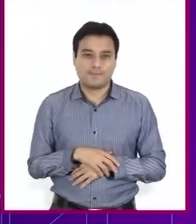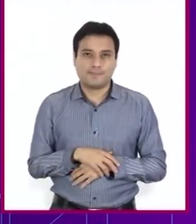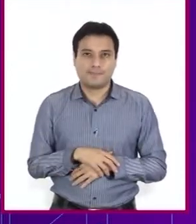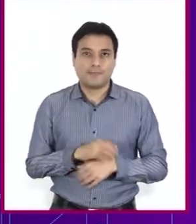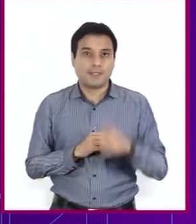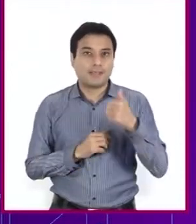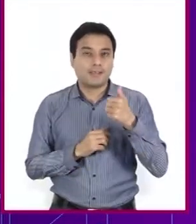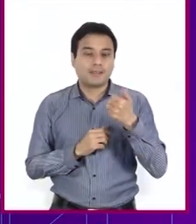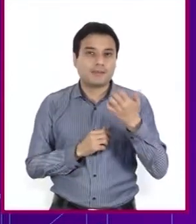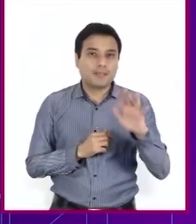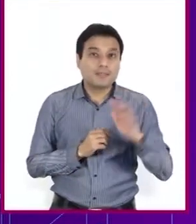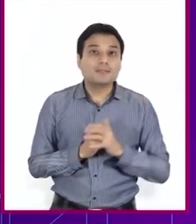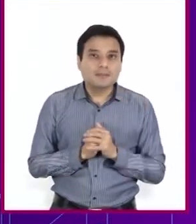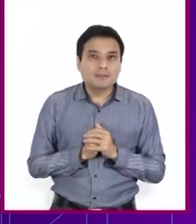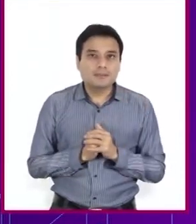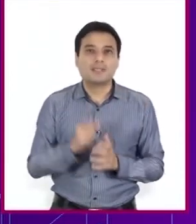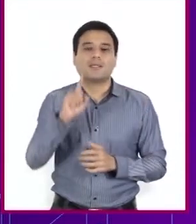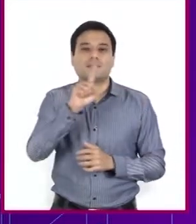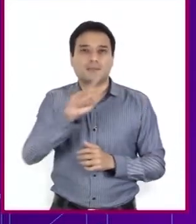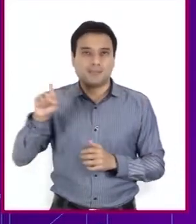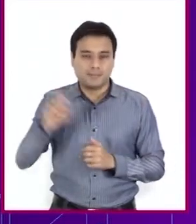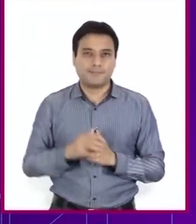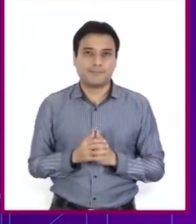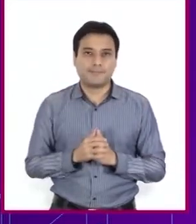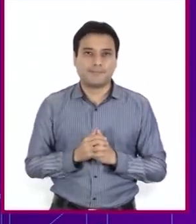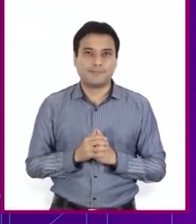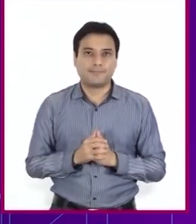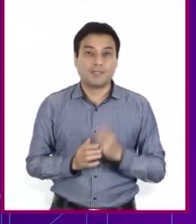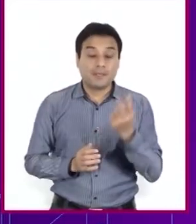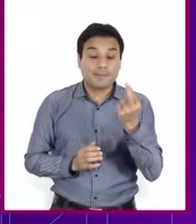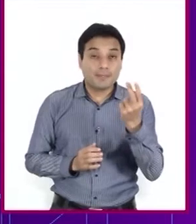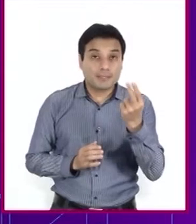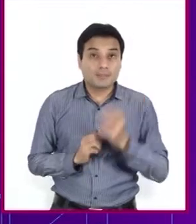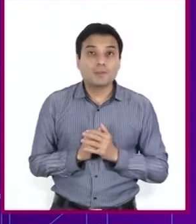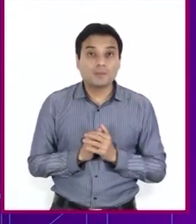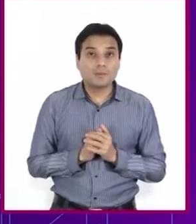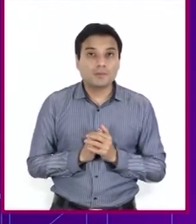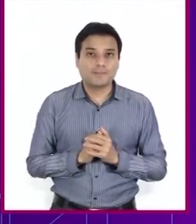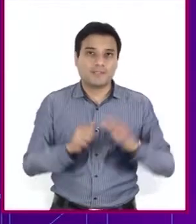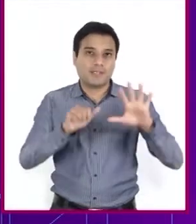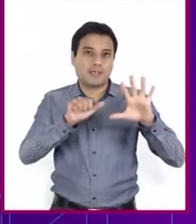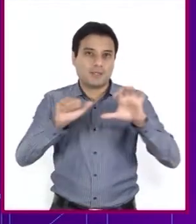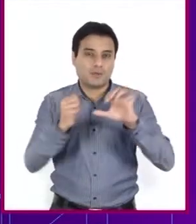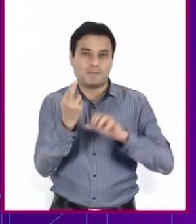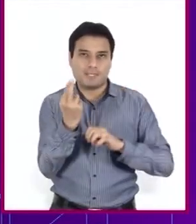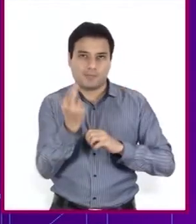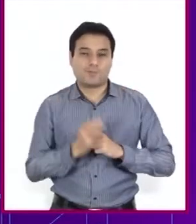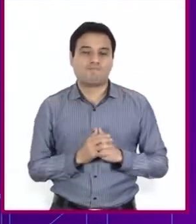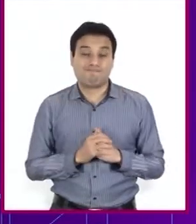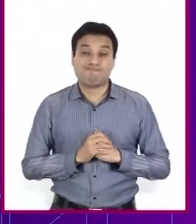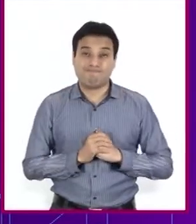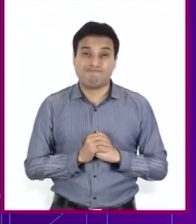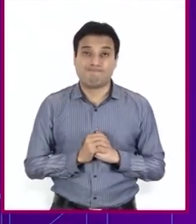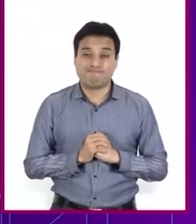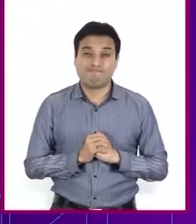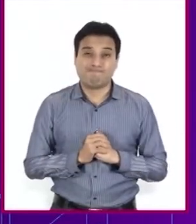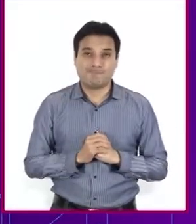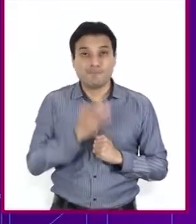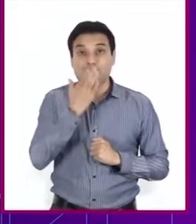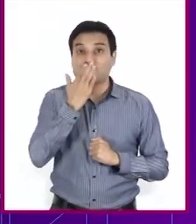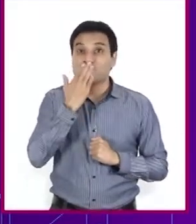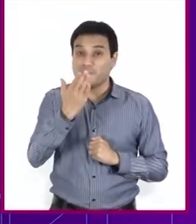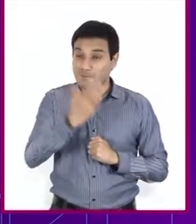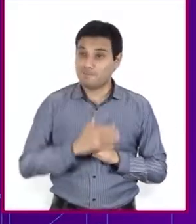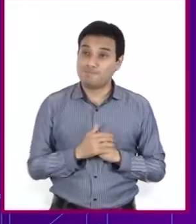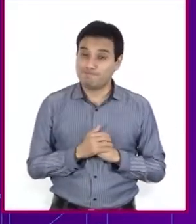el término 10 tiene 100 cubos y el término 25 tiene 625 cubos. Bien,